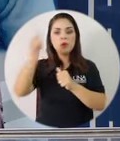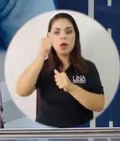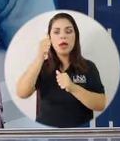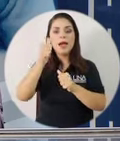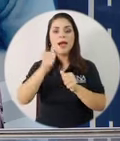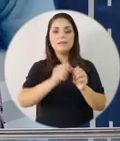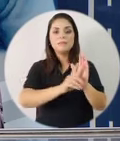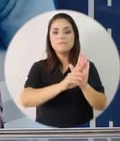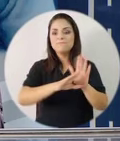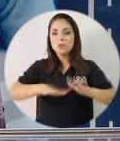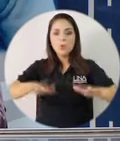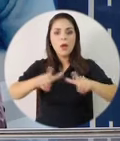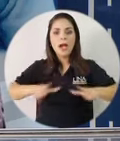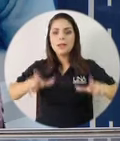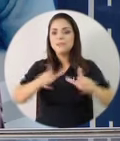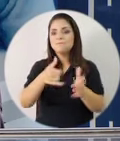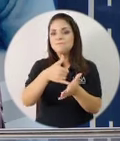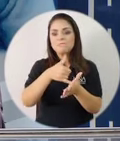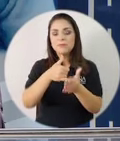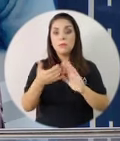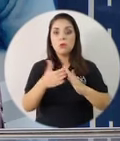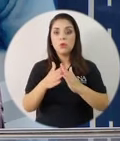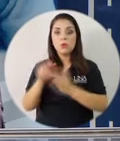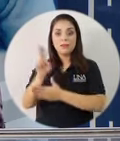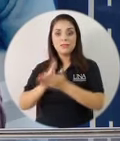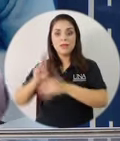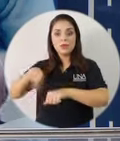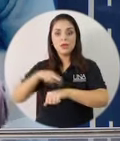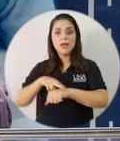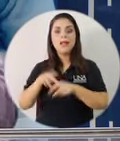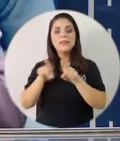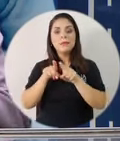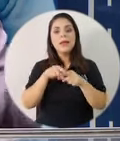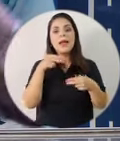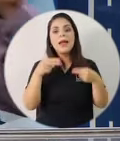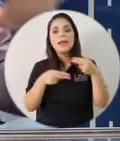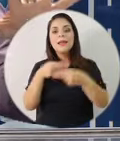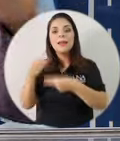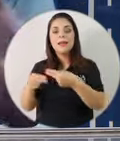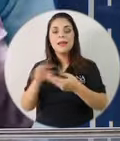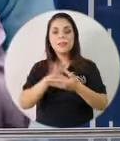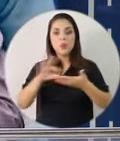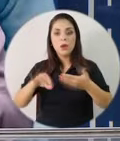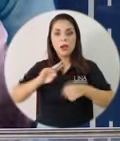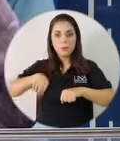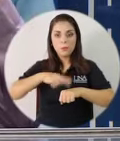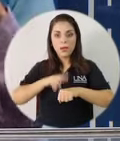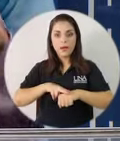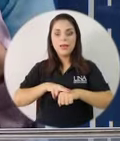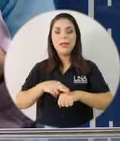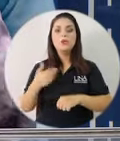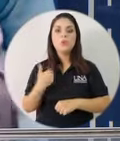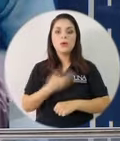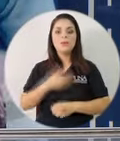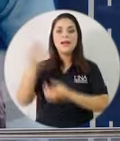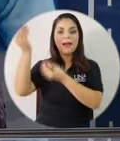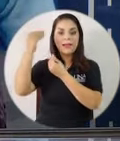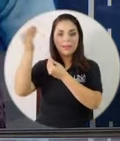a los sectores más desaventajados de la población y que la Universidad Nacional es también heredera de la Escuela Normal, que fue